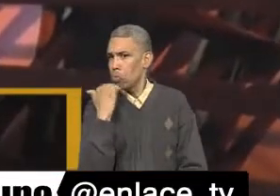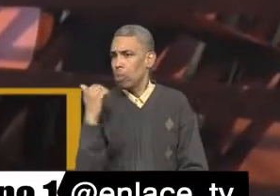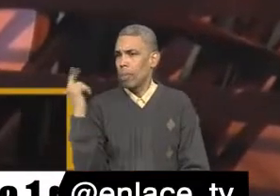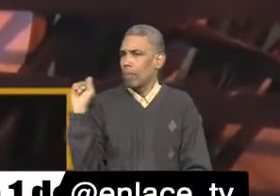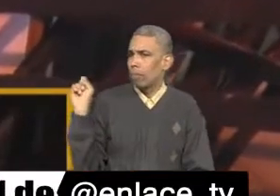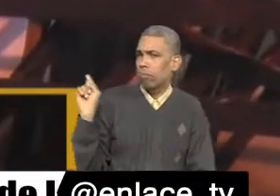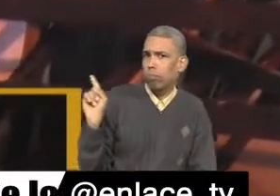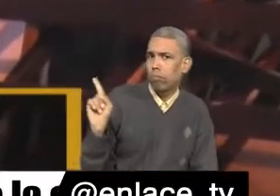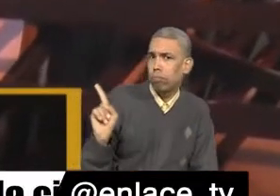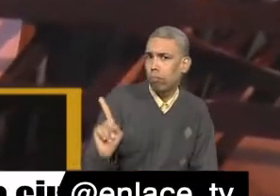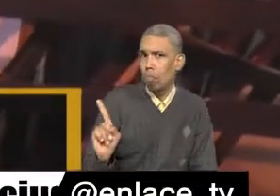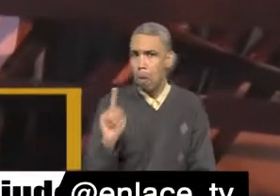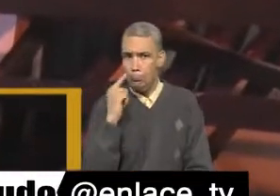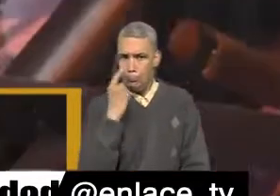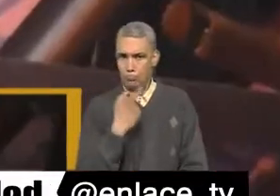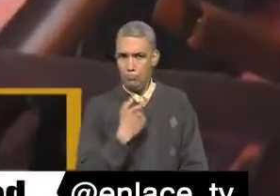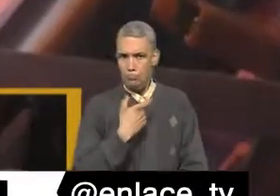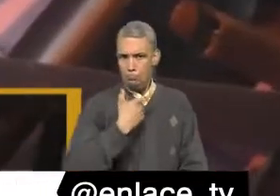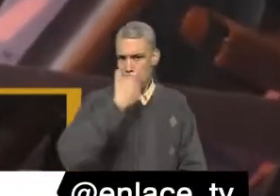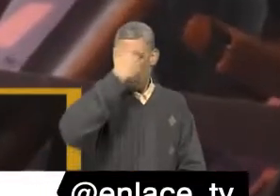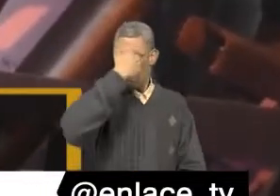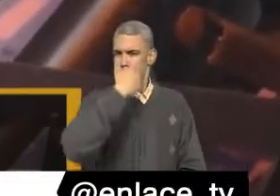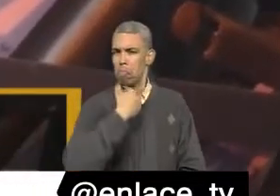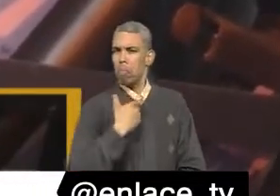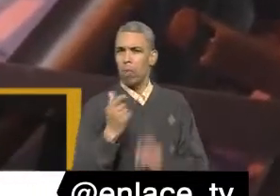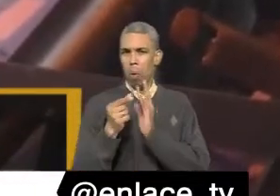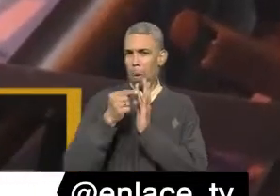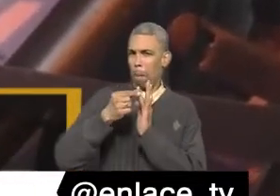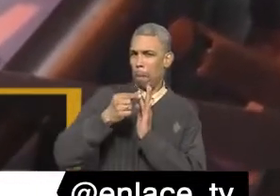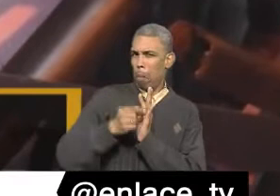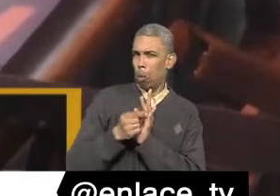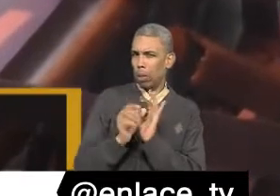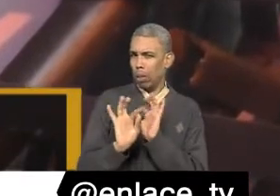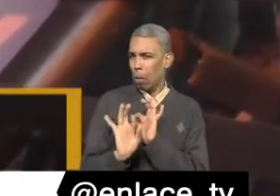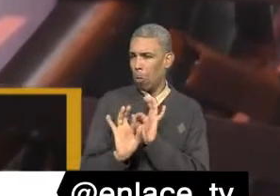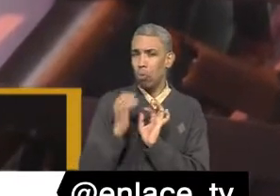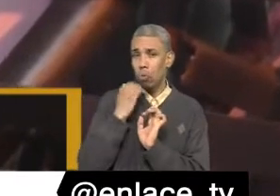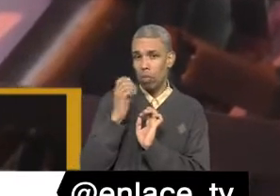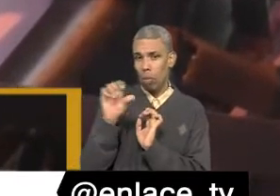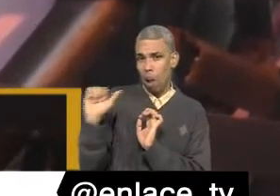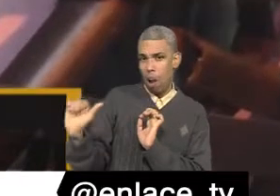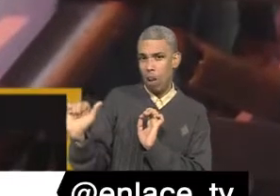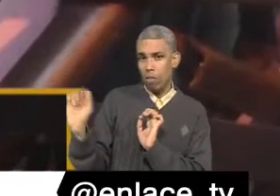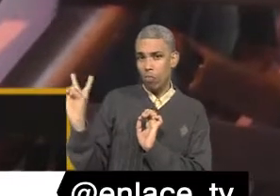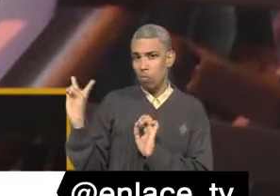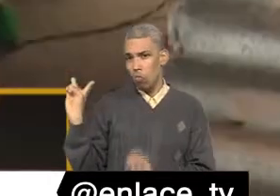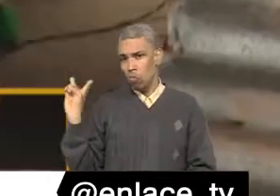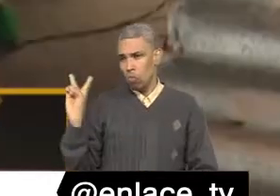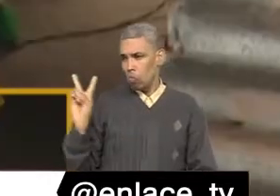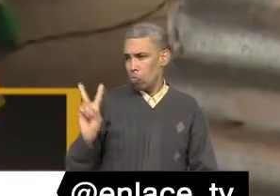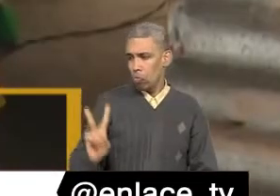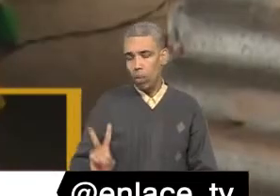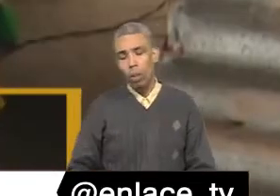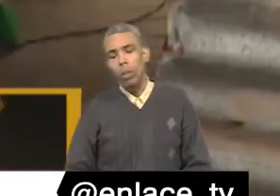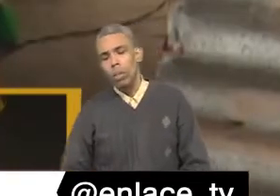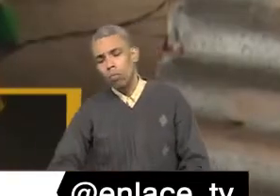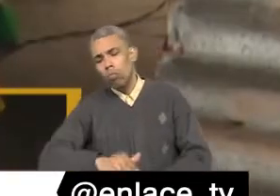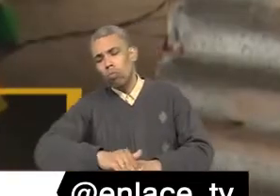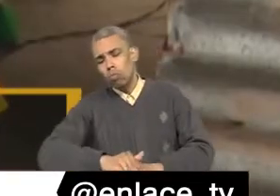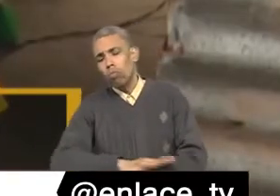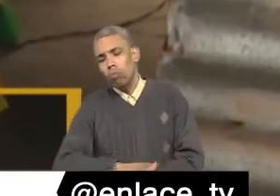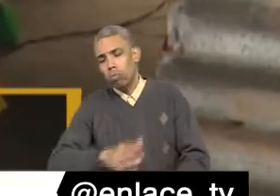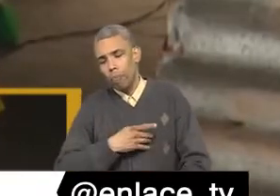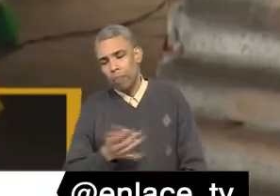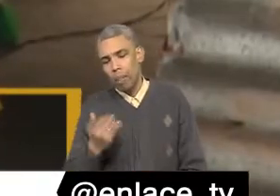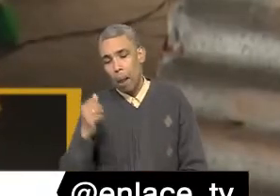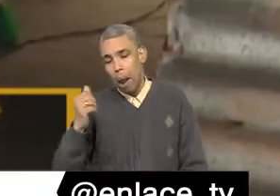mira que muy serio, vino con tal vez con la esposa o una compañera y dijo que no, que tranquilo, que hoy lunes a la primera hora llegaban